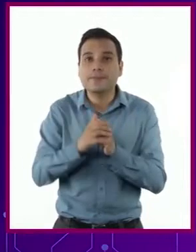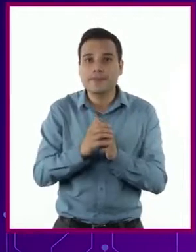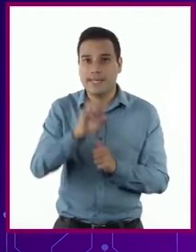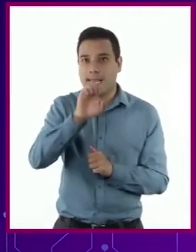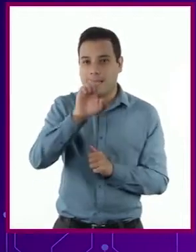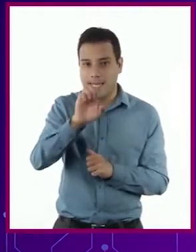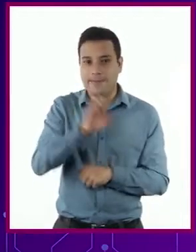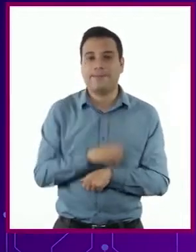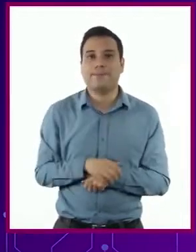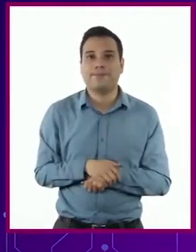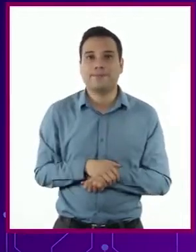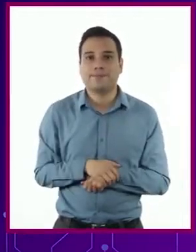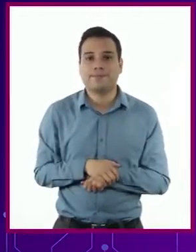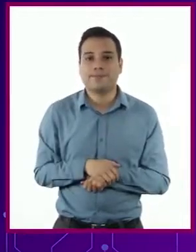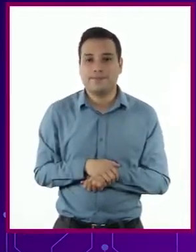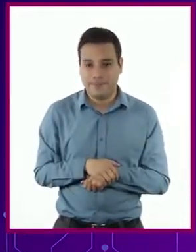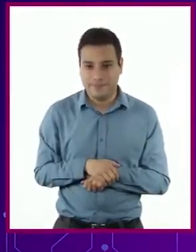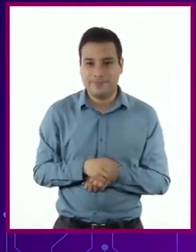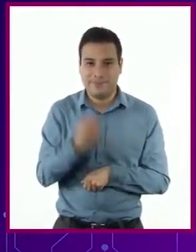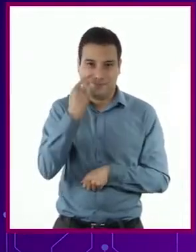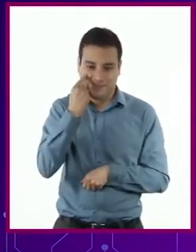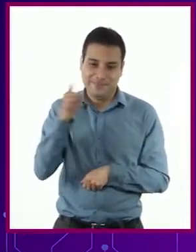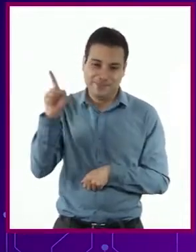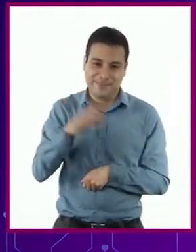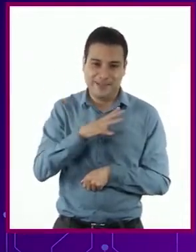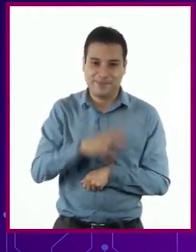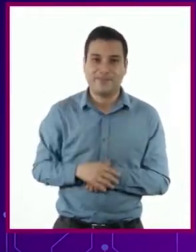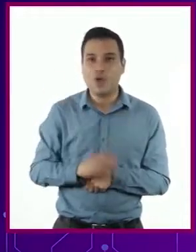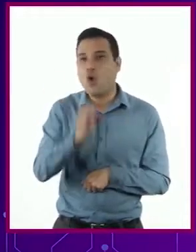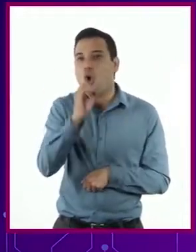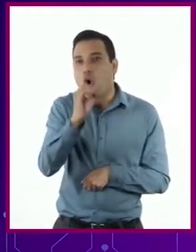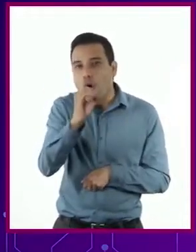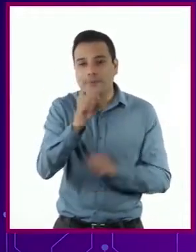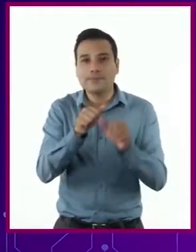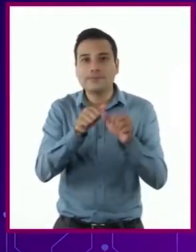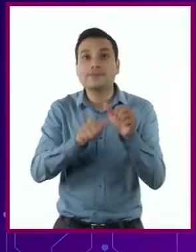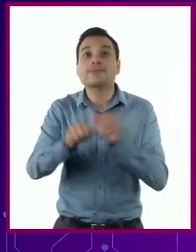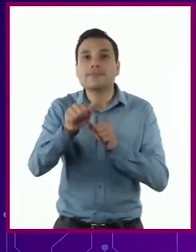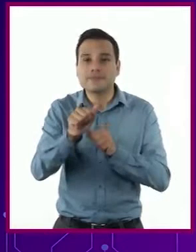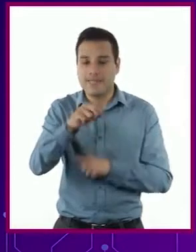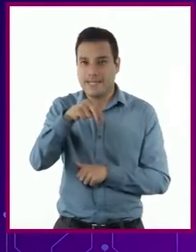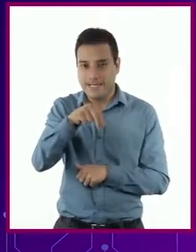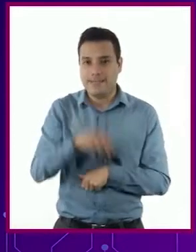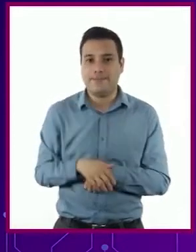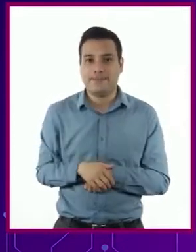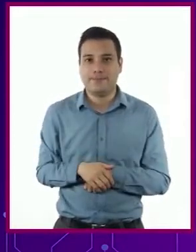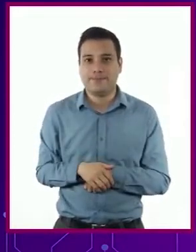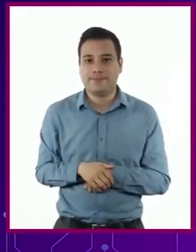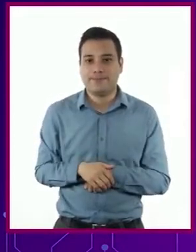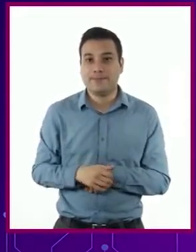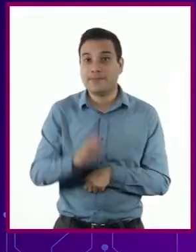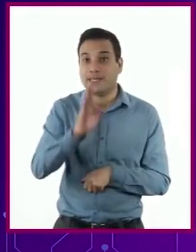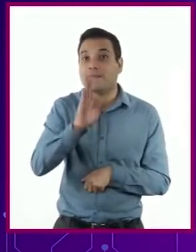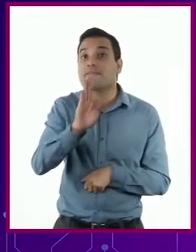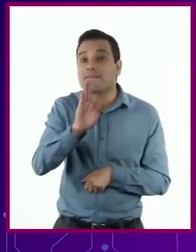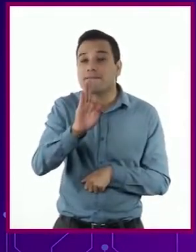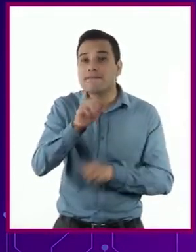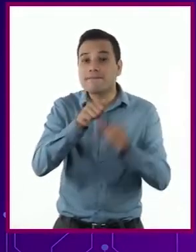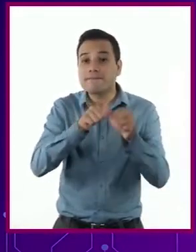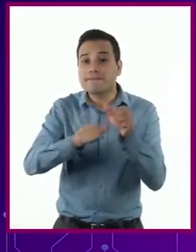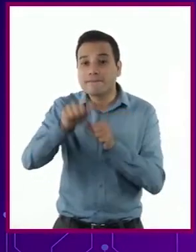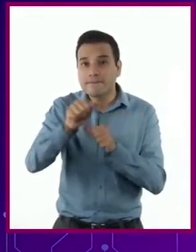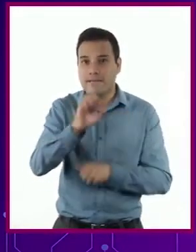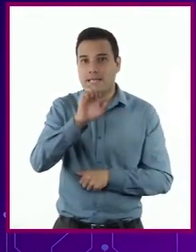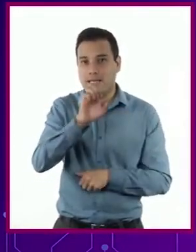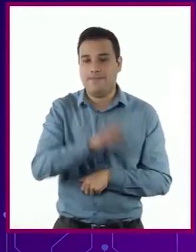que es la letra E, y aquí hay 2 de ellas. La letra O es la letra N y la letra F se convierte